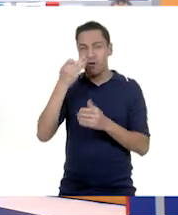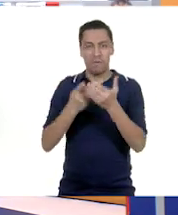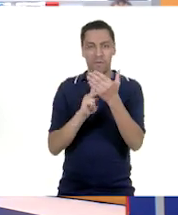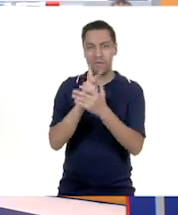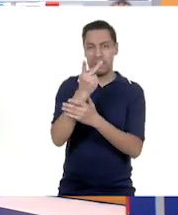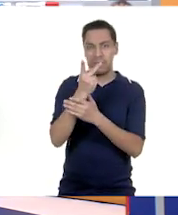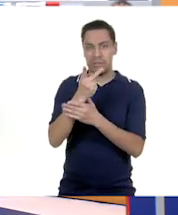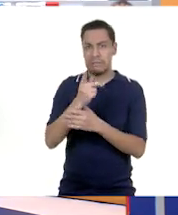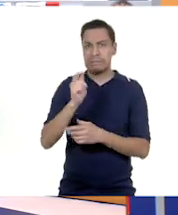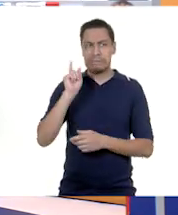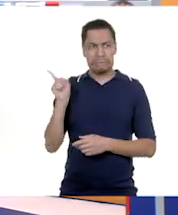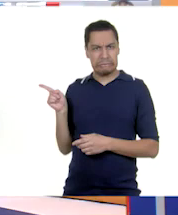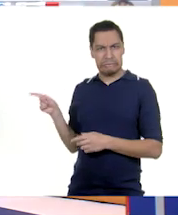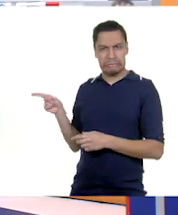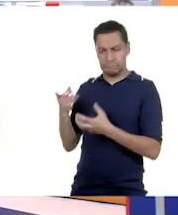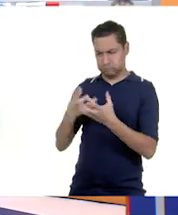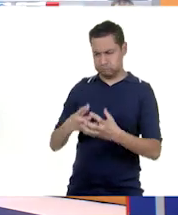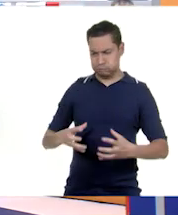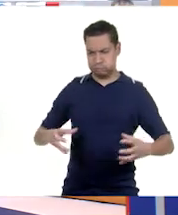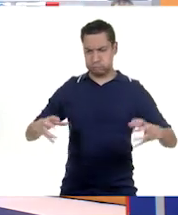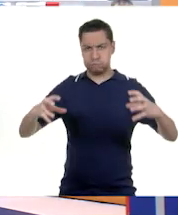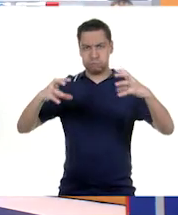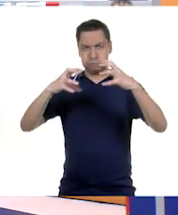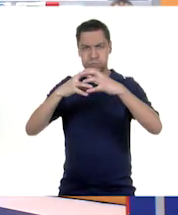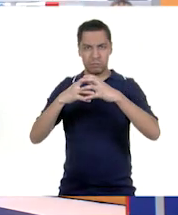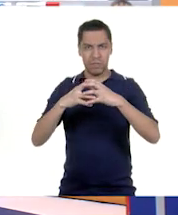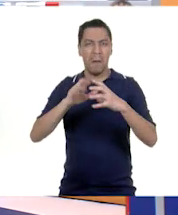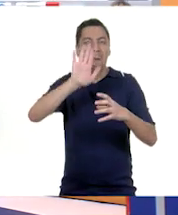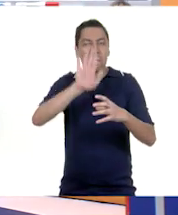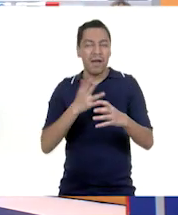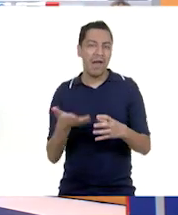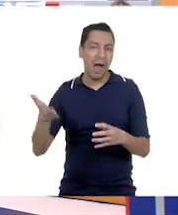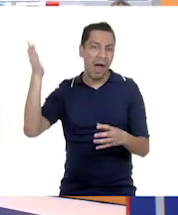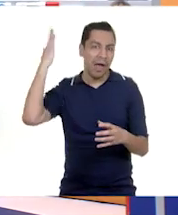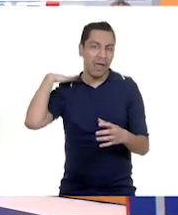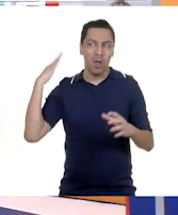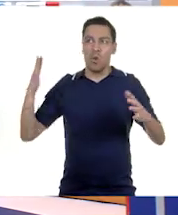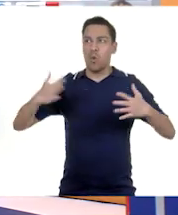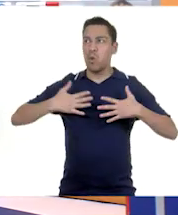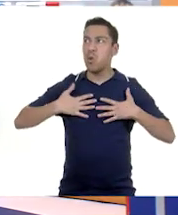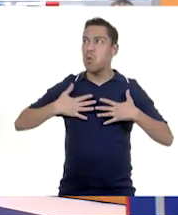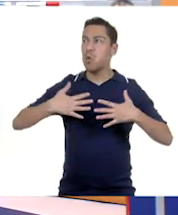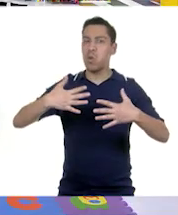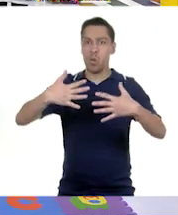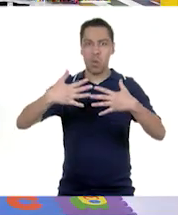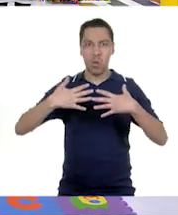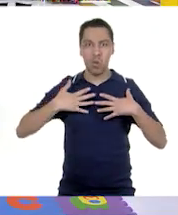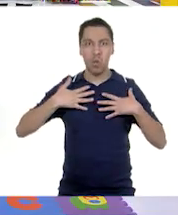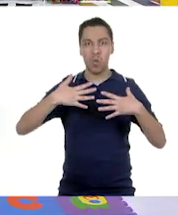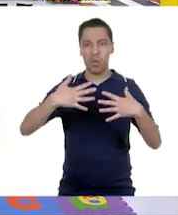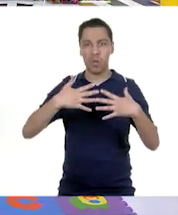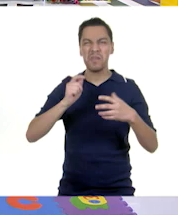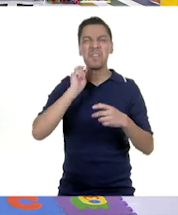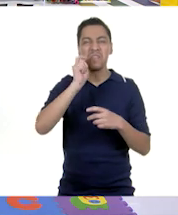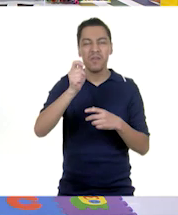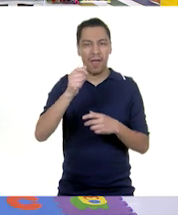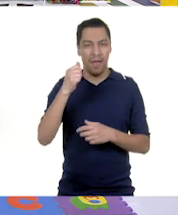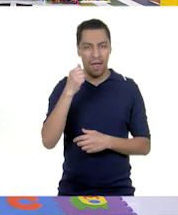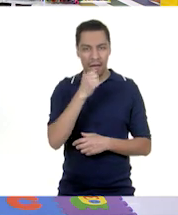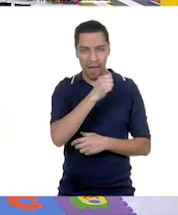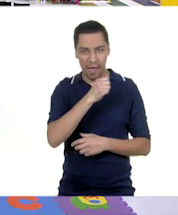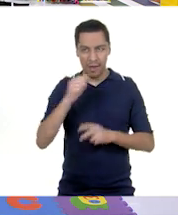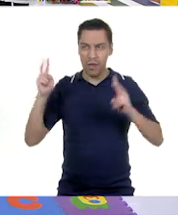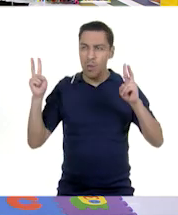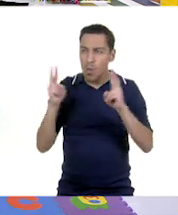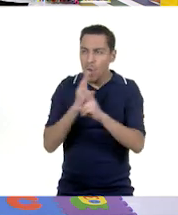Son los pulmones de nuestro planeta. ¿No les parece que es muy interesante la función que tienen las plantas, Oscar? Es muy interesante y es